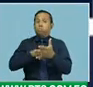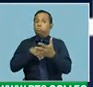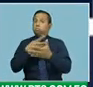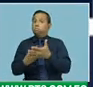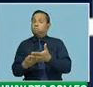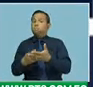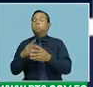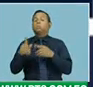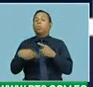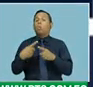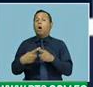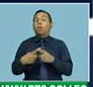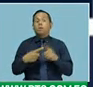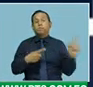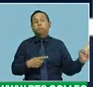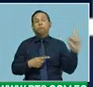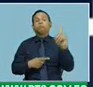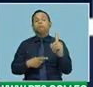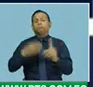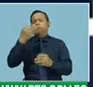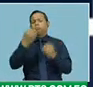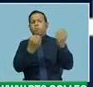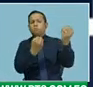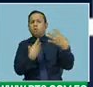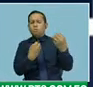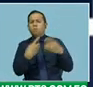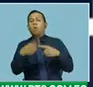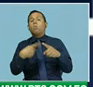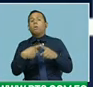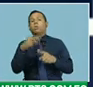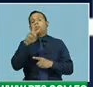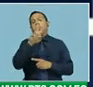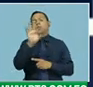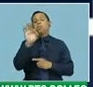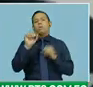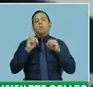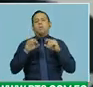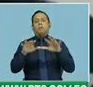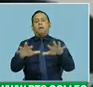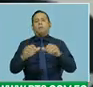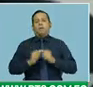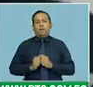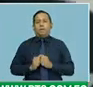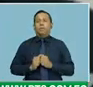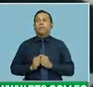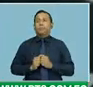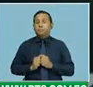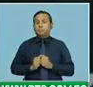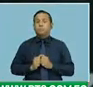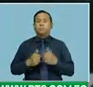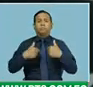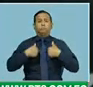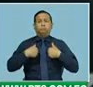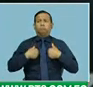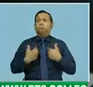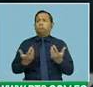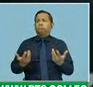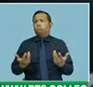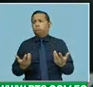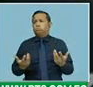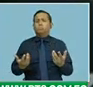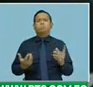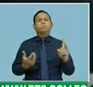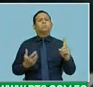deberá acudir a la Comisión de Fiscalización de la Legislatura este 29 de septiembre. Voy a pedir también comedidamente de que